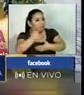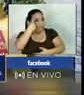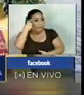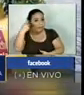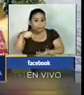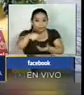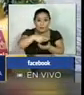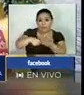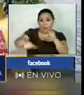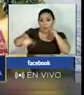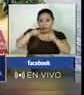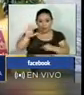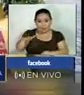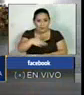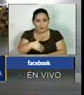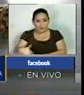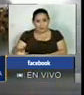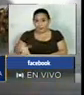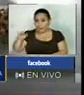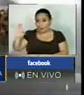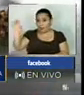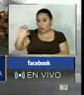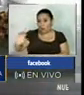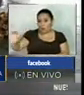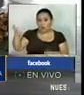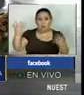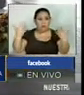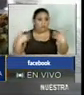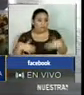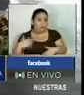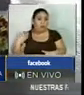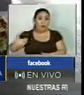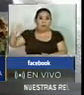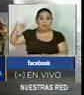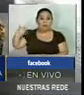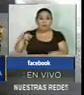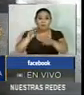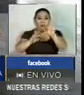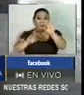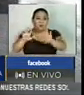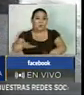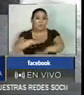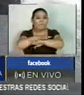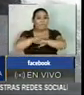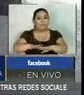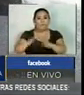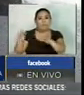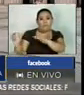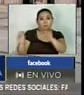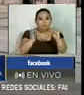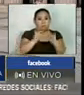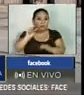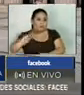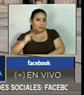varios dirigentes europeos el viernes cuando se cumplieron 75 años del final de la segunda guerra mundial